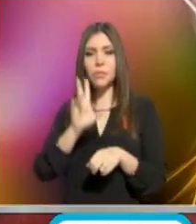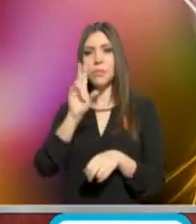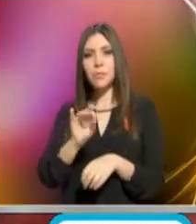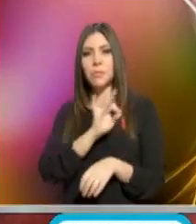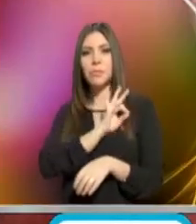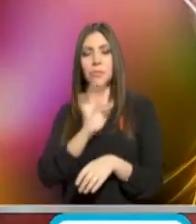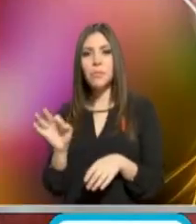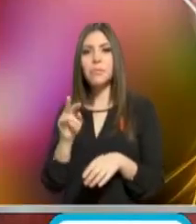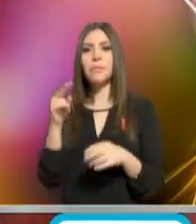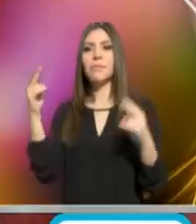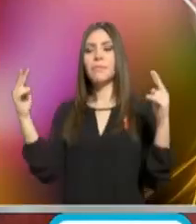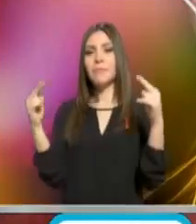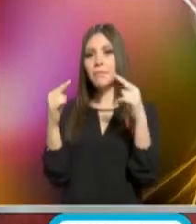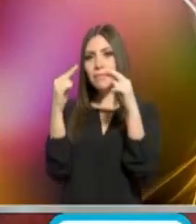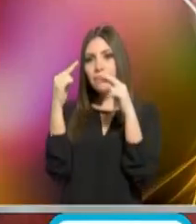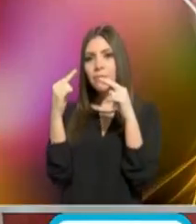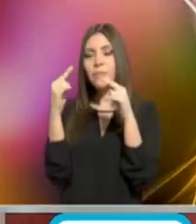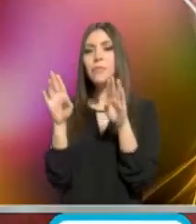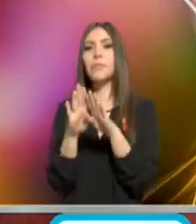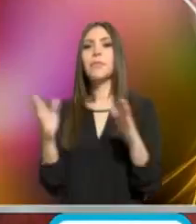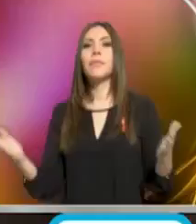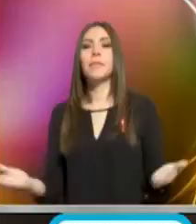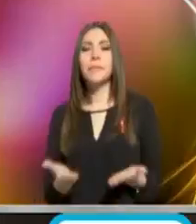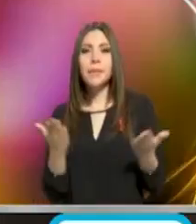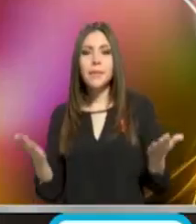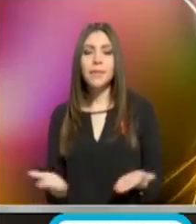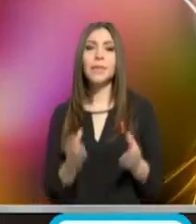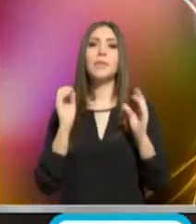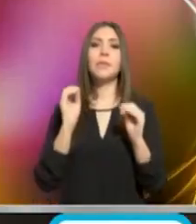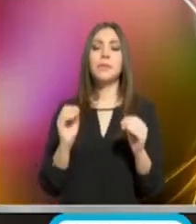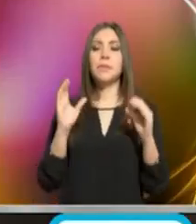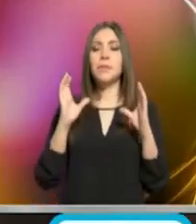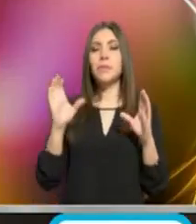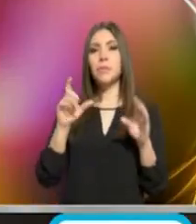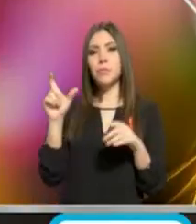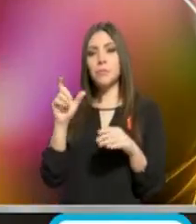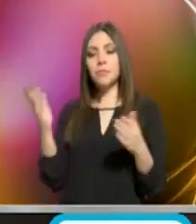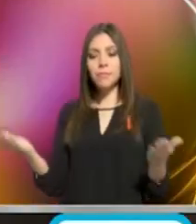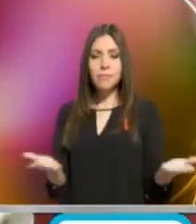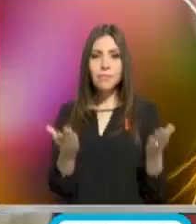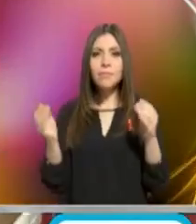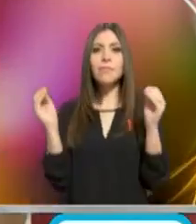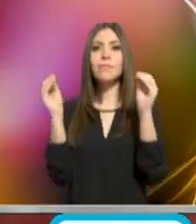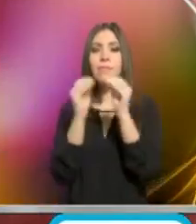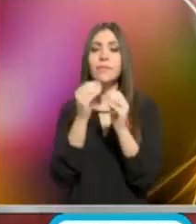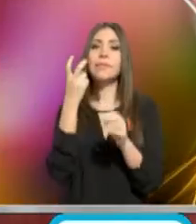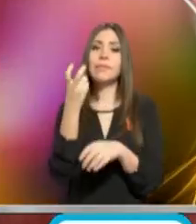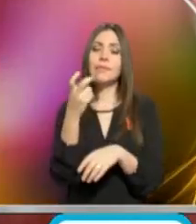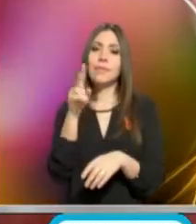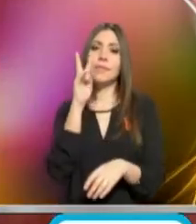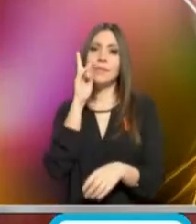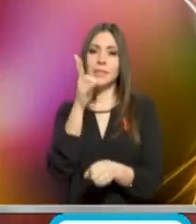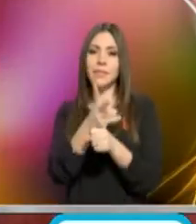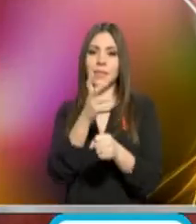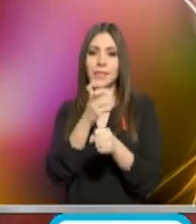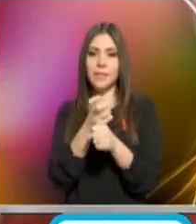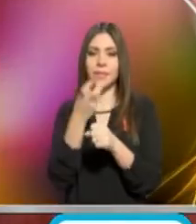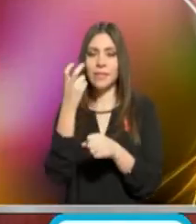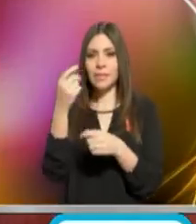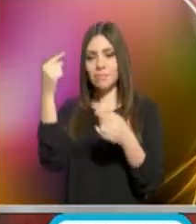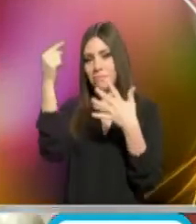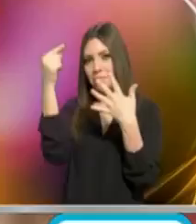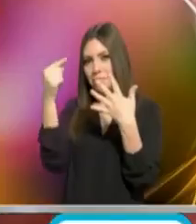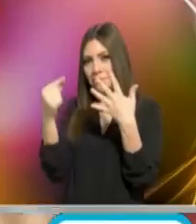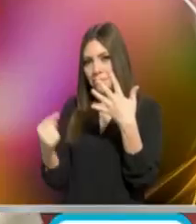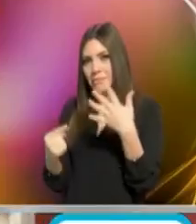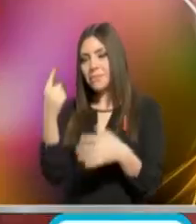el amor con los ojos, en el baile, en el movimiento a través del beso. Entonces, bueno, yo les invito a que escuchemos esta playlist